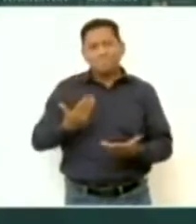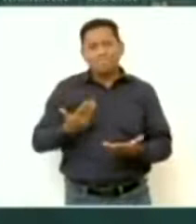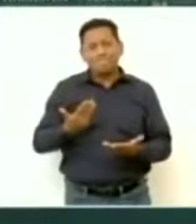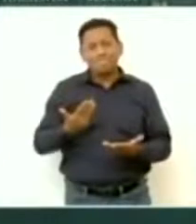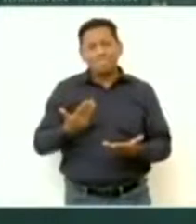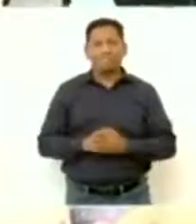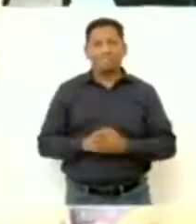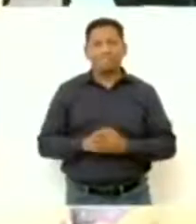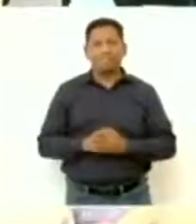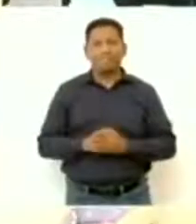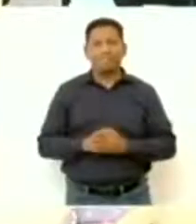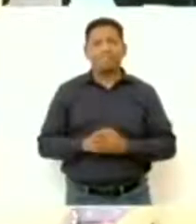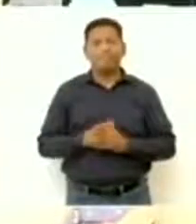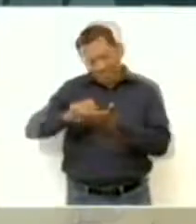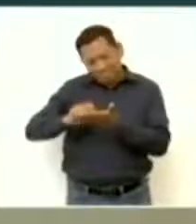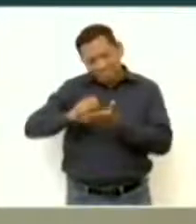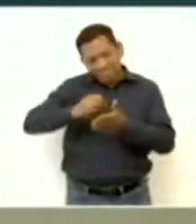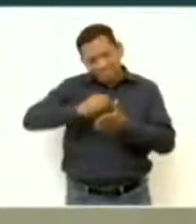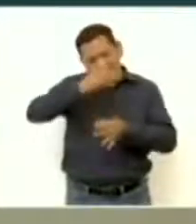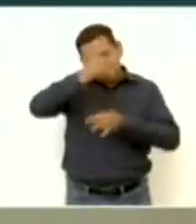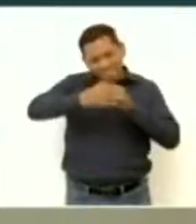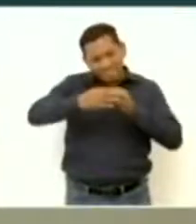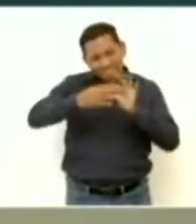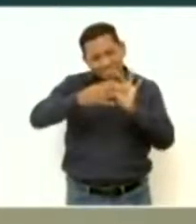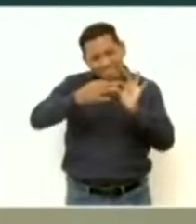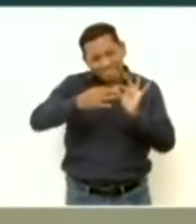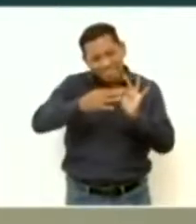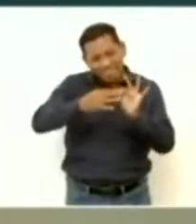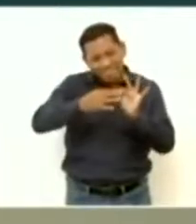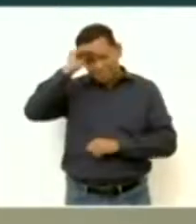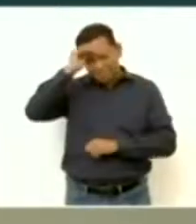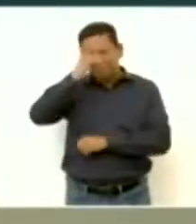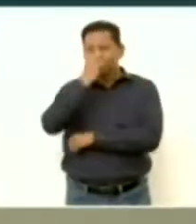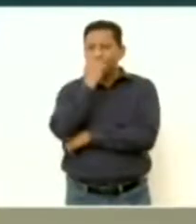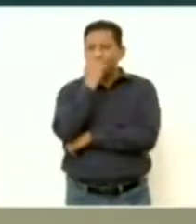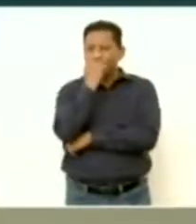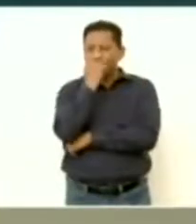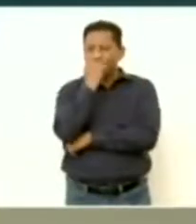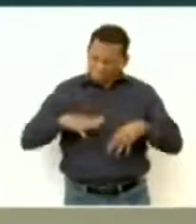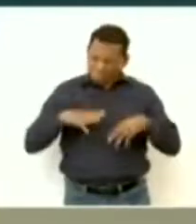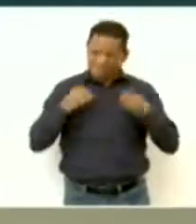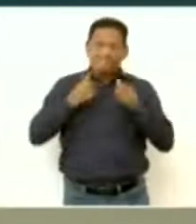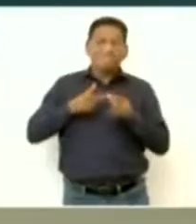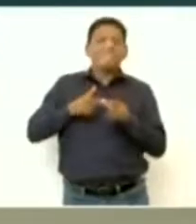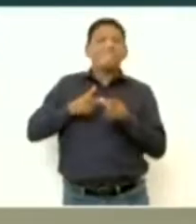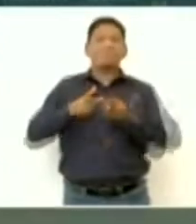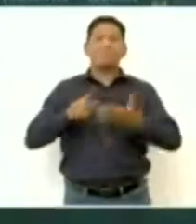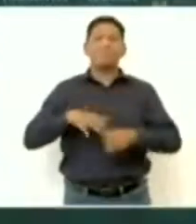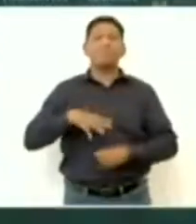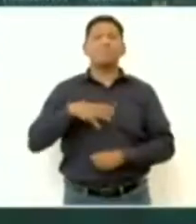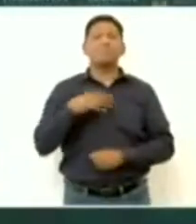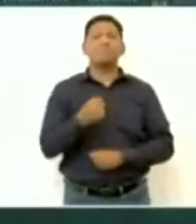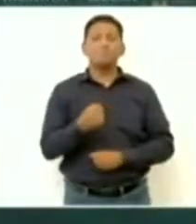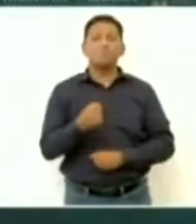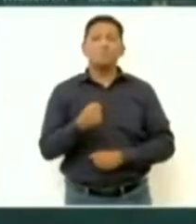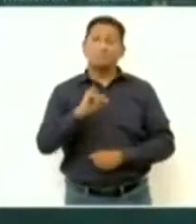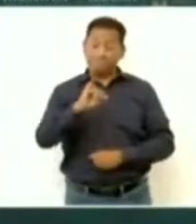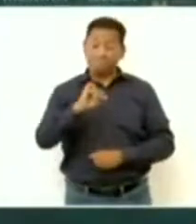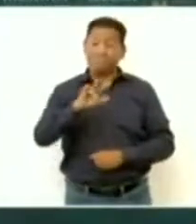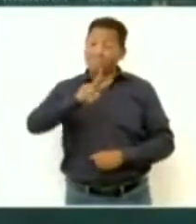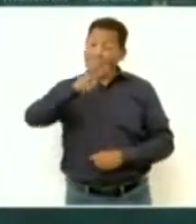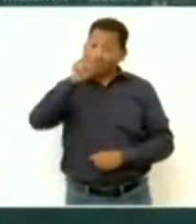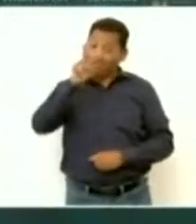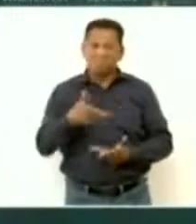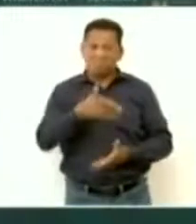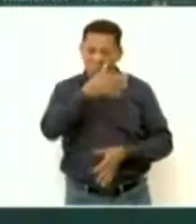sabido hacerlo. Lo pensé y dije, no, vamos a seguir adelante. Sí va a ser un